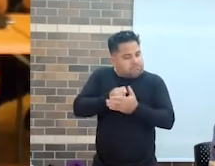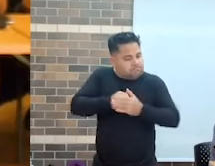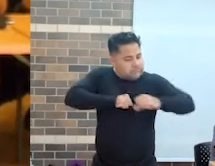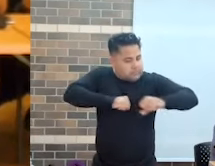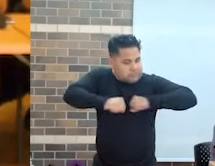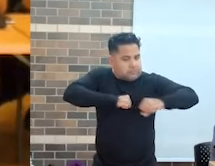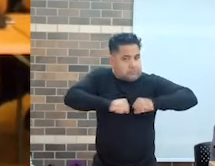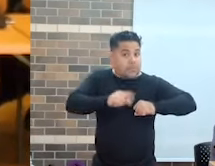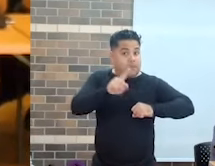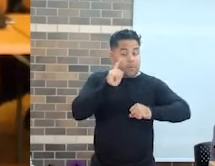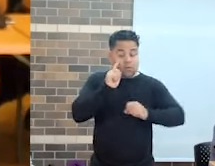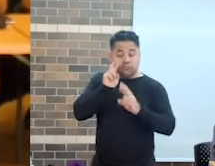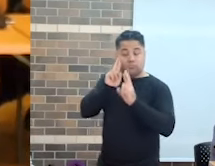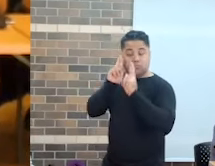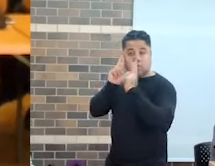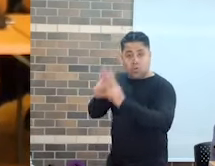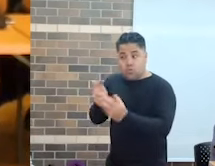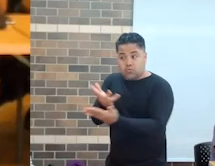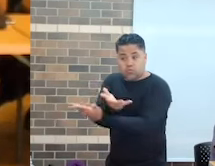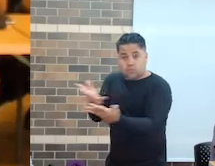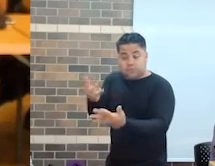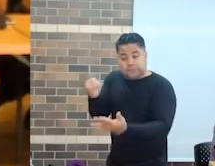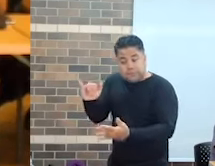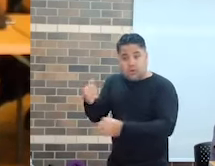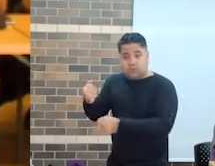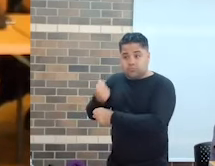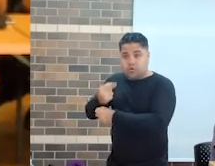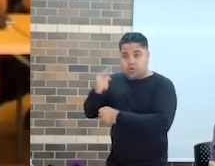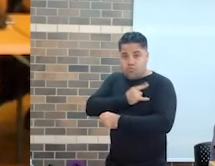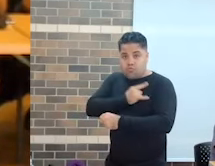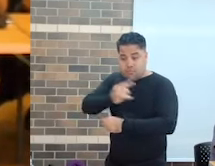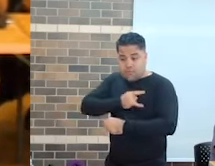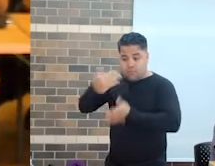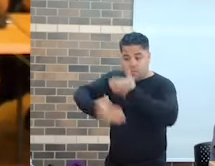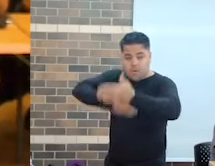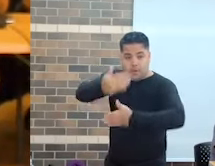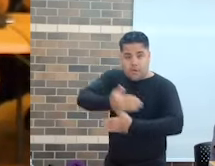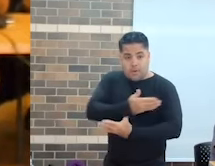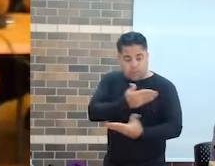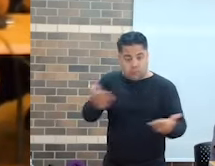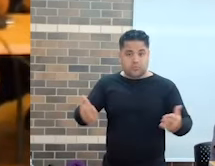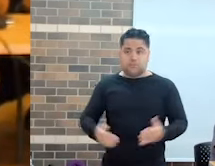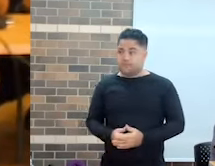también reconocer ese valioso trabajo que viene haciendo la universidad.